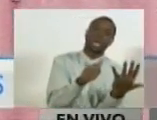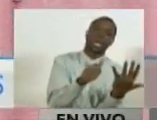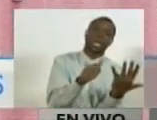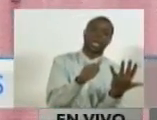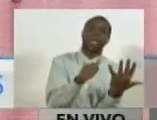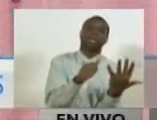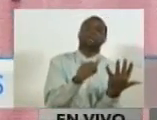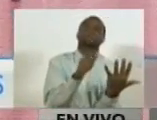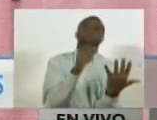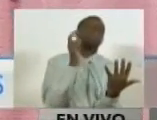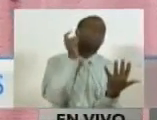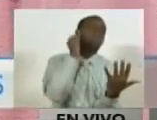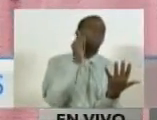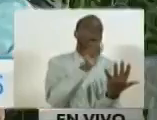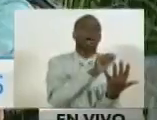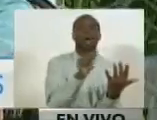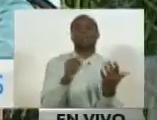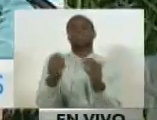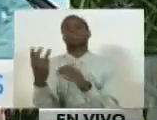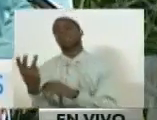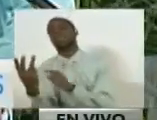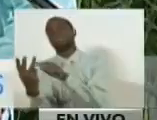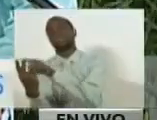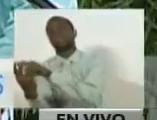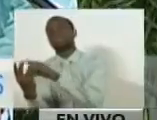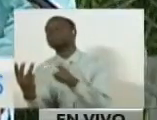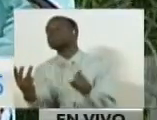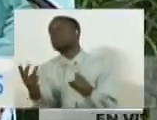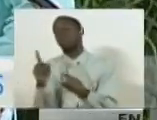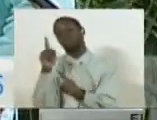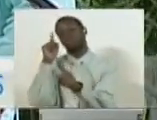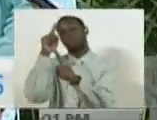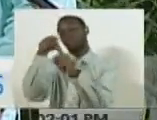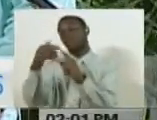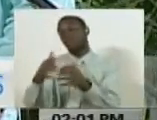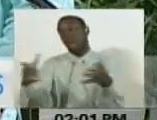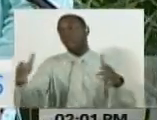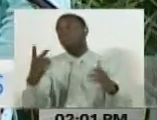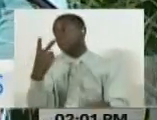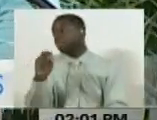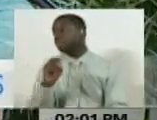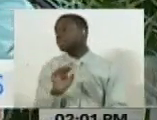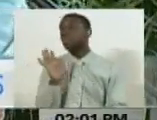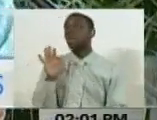Ya llevamos 9. La meta es 20. Por lo menos.